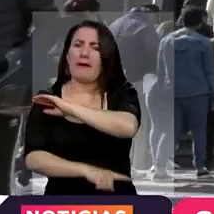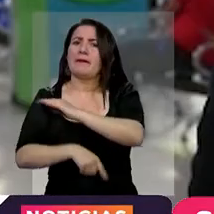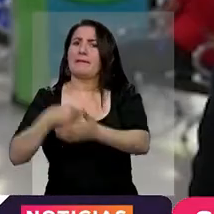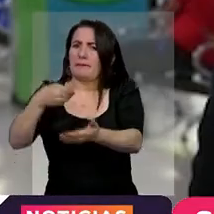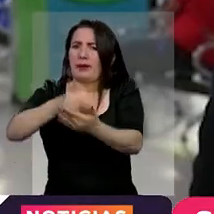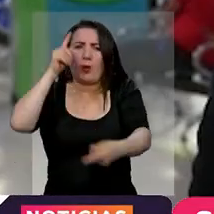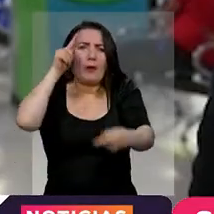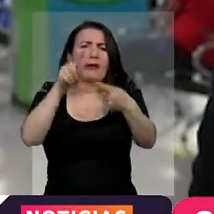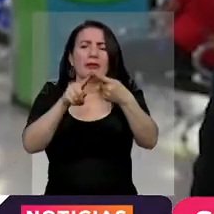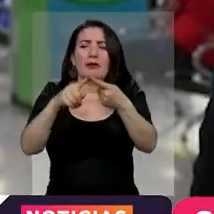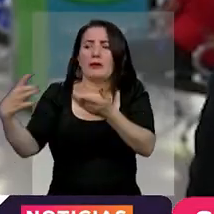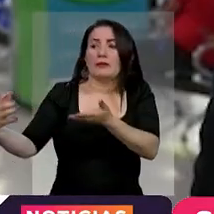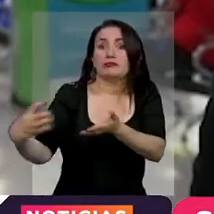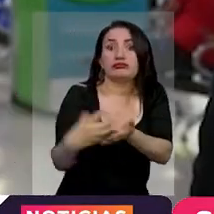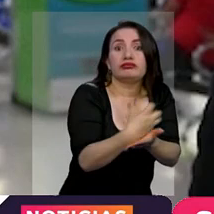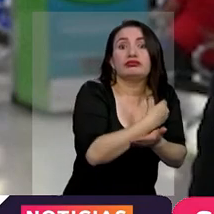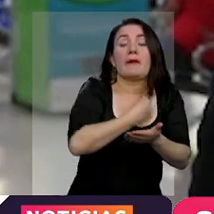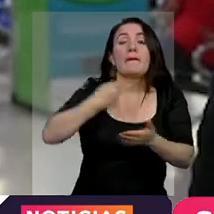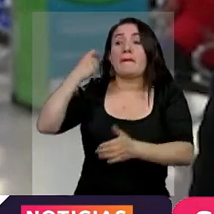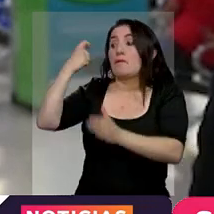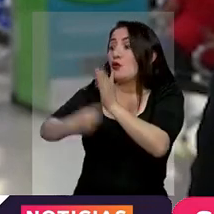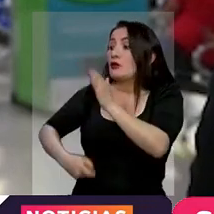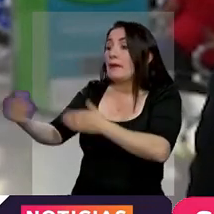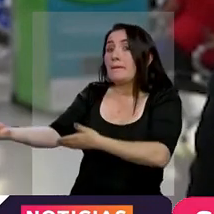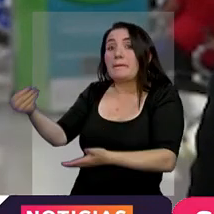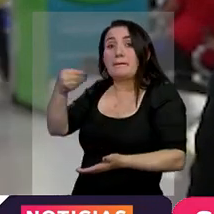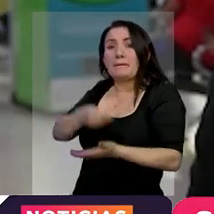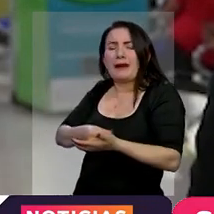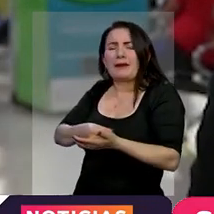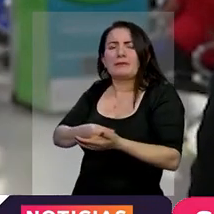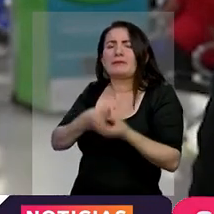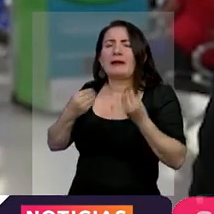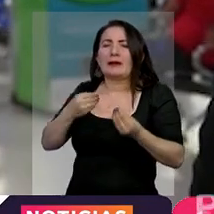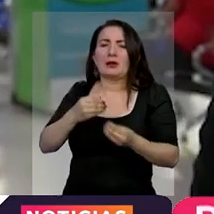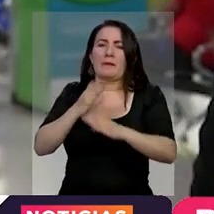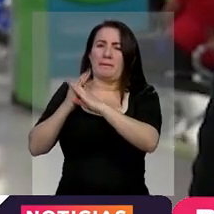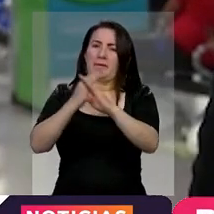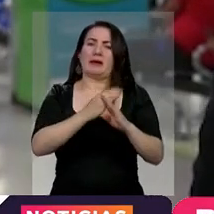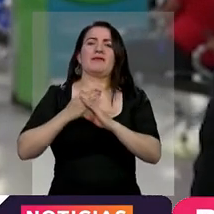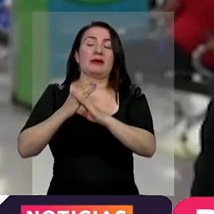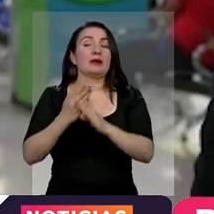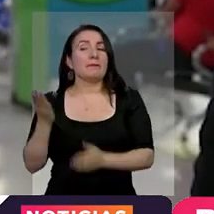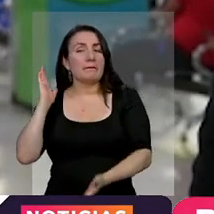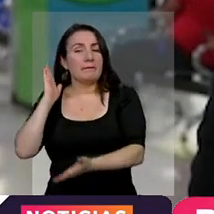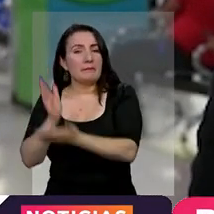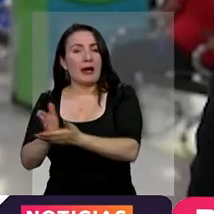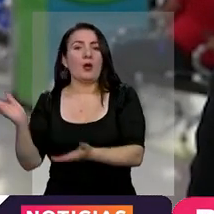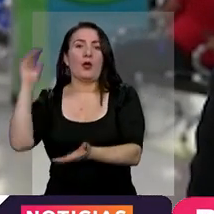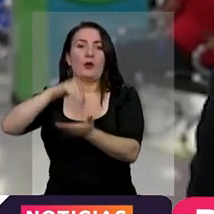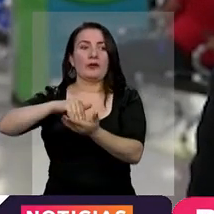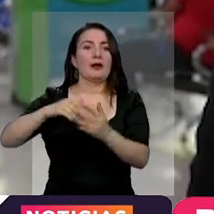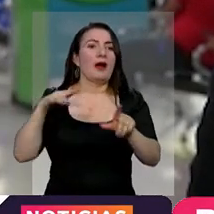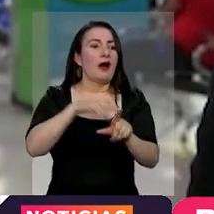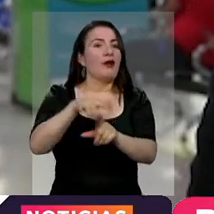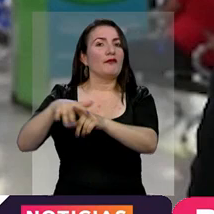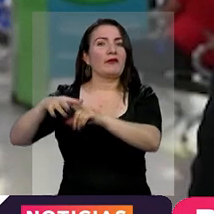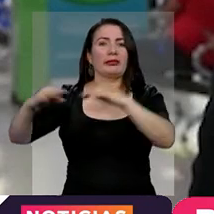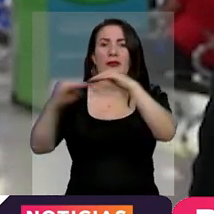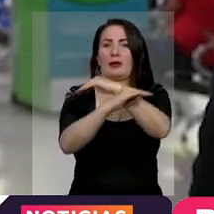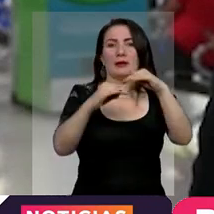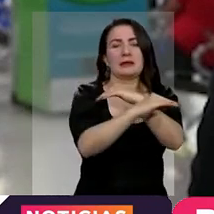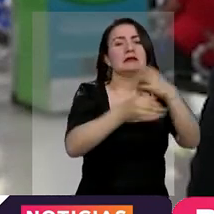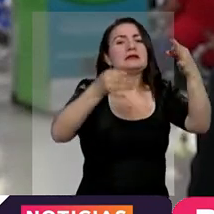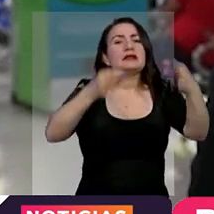esta. El cobro efectivo de una multa de tránsito lo que busca es prevenir acciones que afecten la seguridad vial. Y desde la